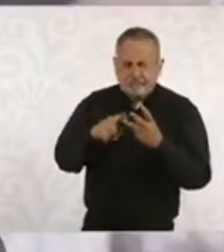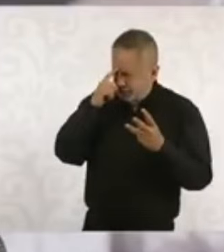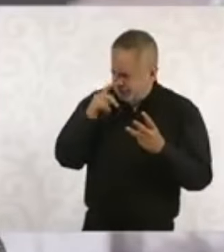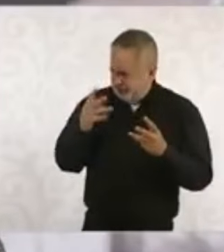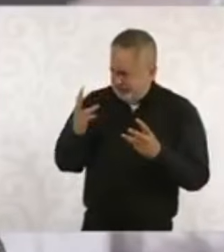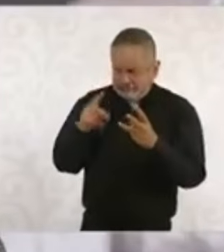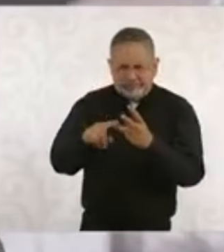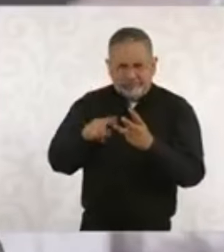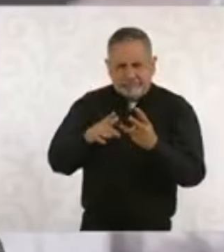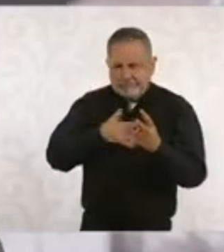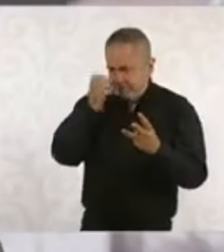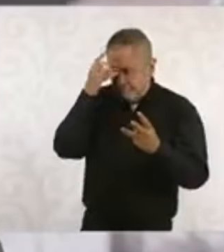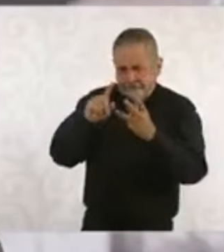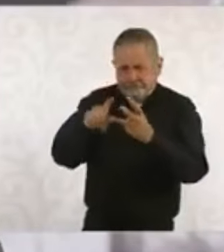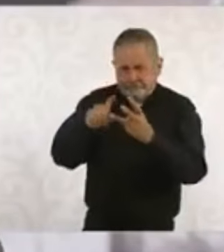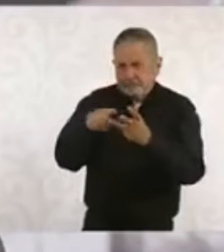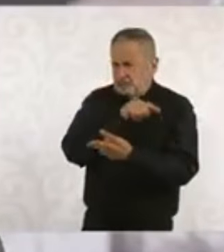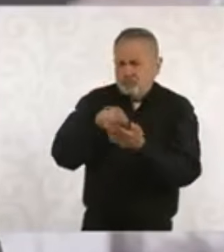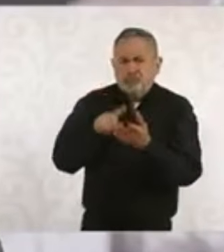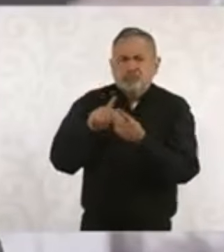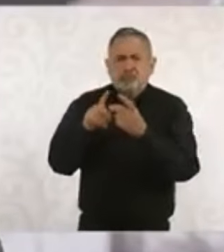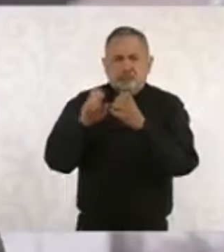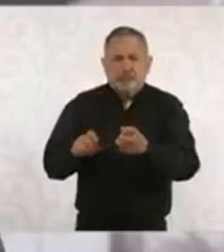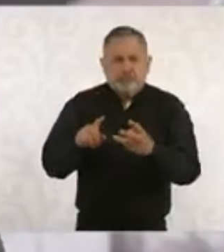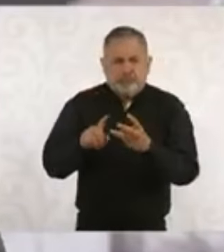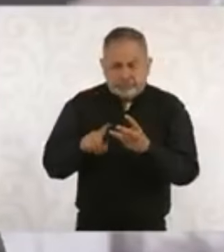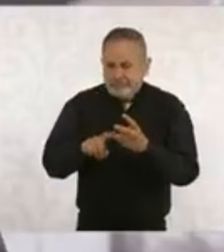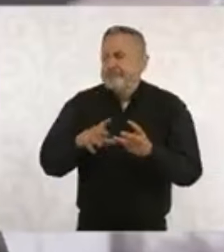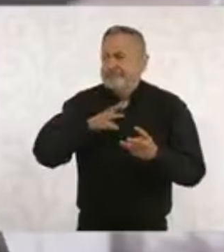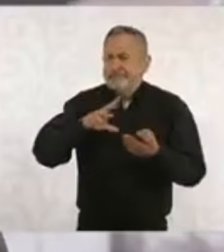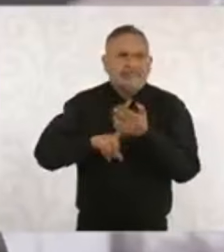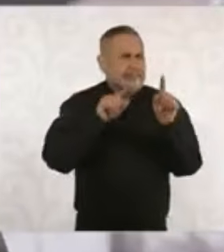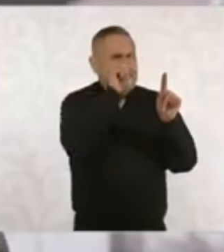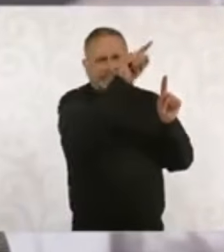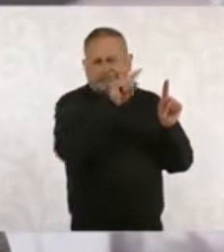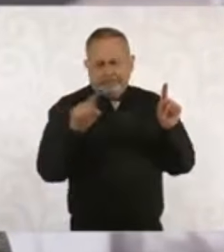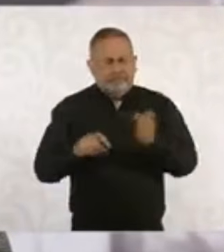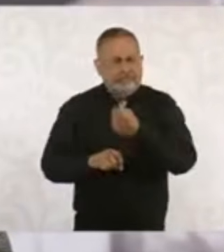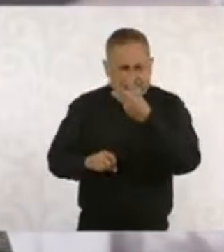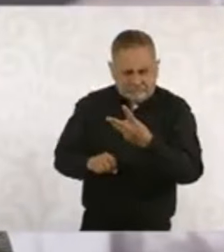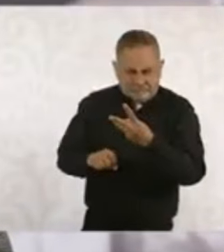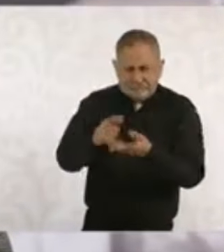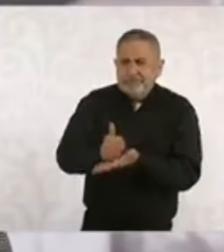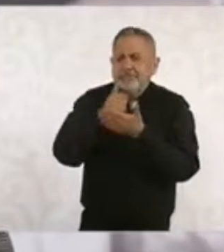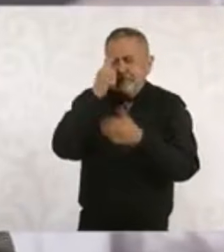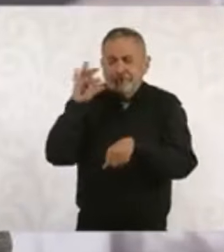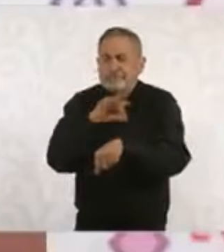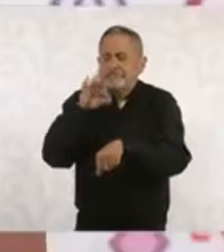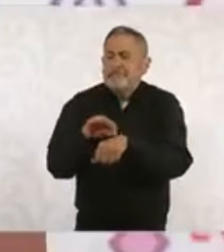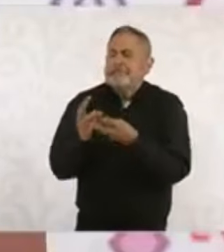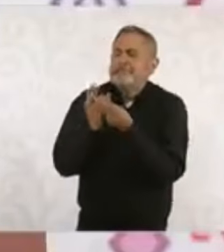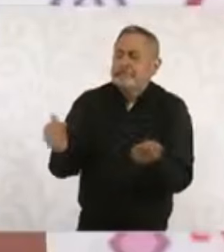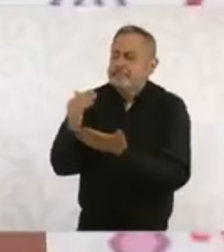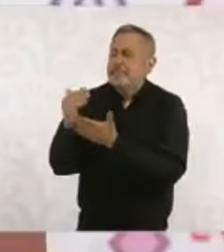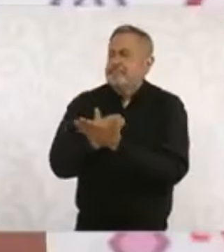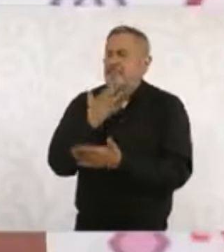un tercer sitio que se me va ahorita exactamente en dónde está localizado. Y